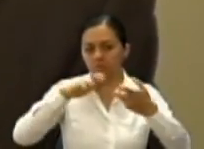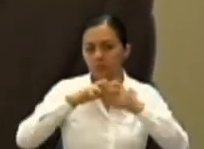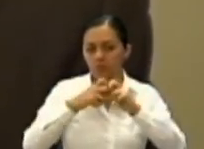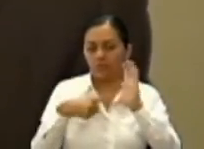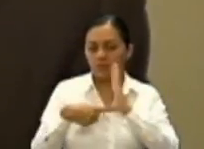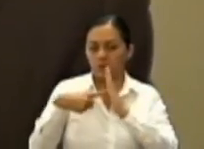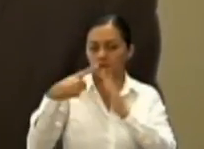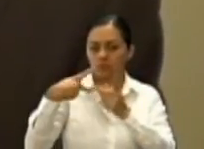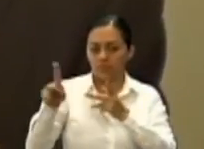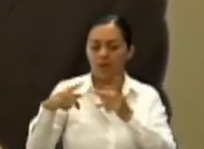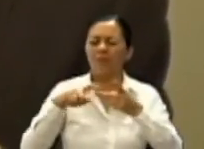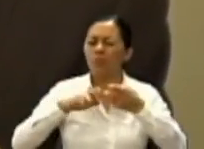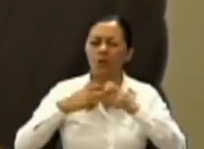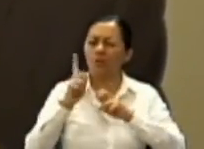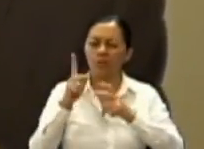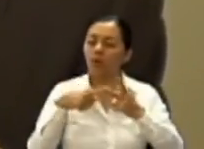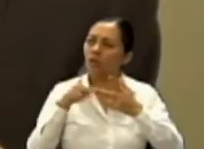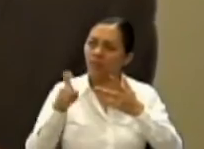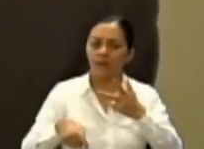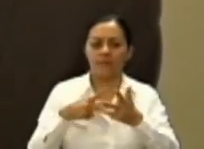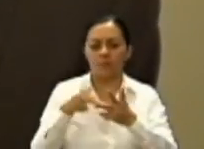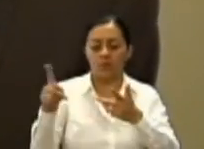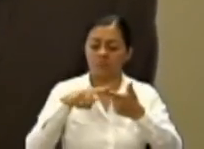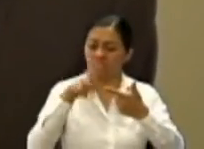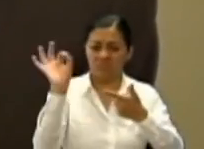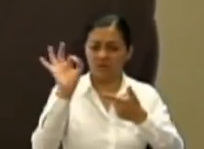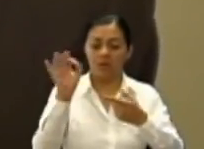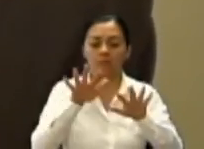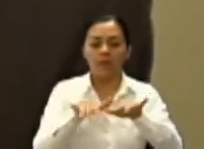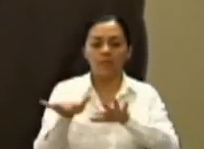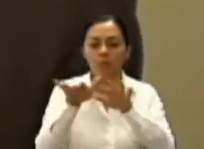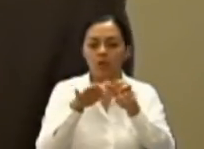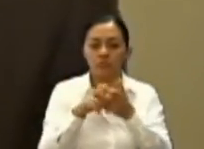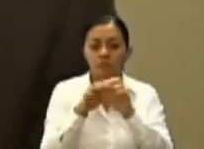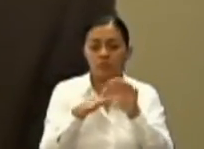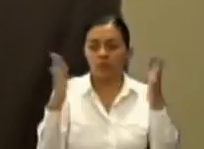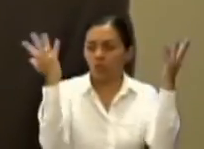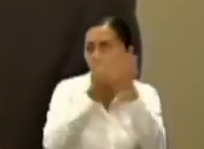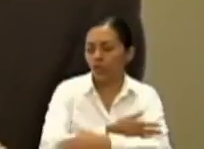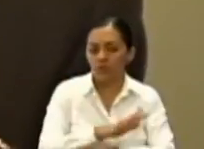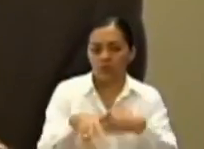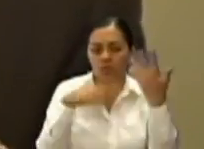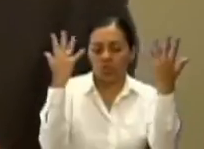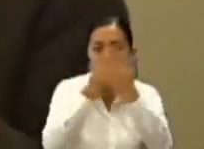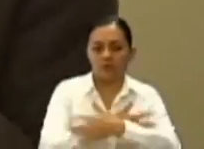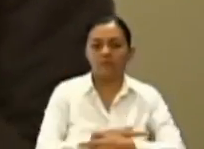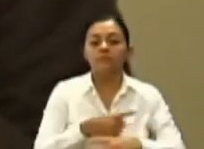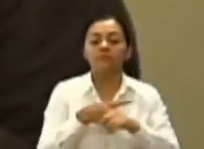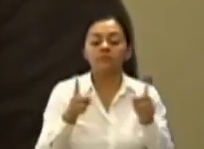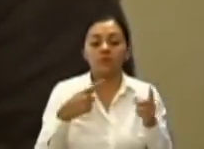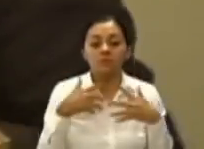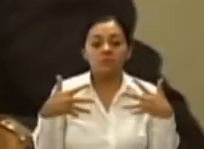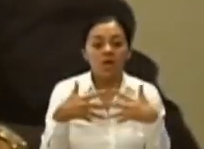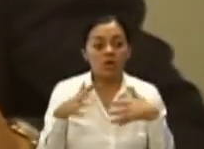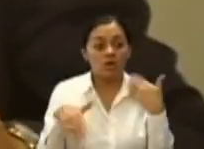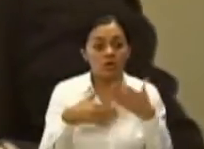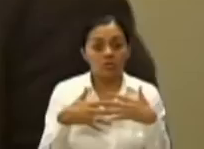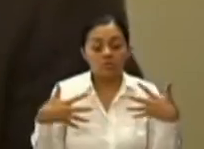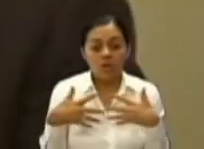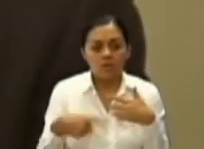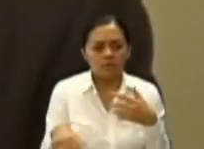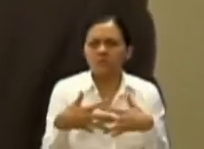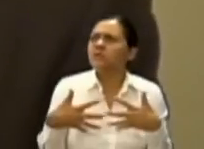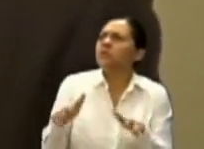clase de esa información debemos enfrentar esta clase de manipulación y para superar todas estas cosas y ese temor que causa la gente de buena fe